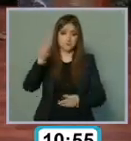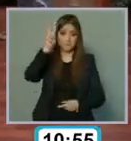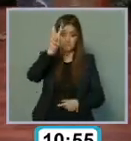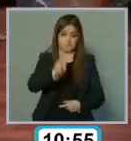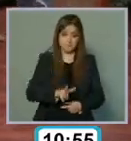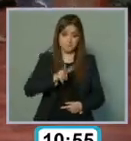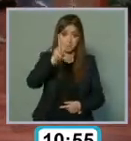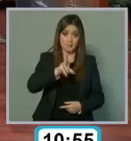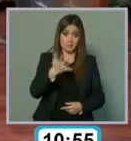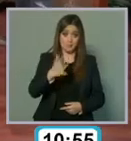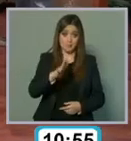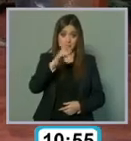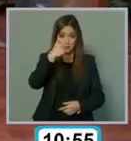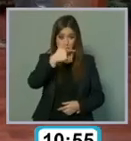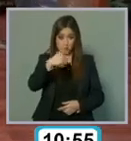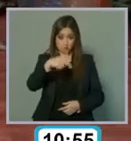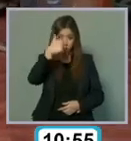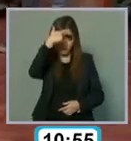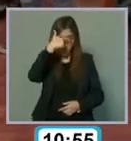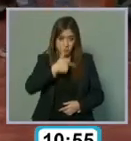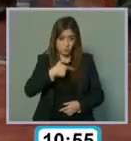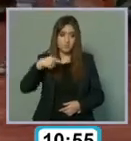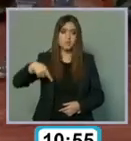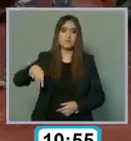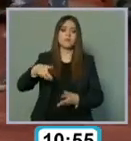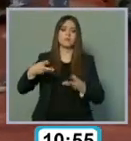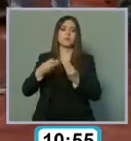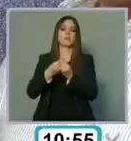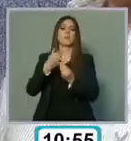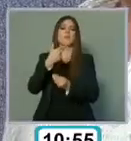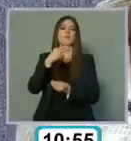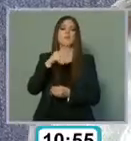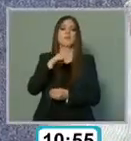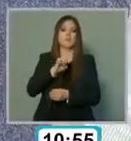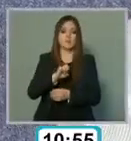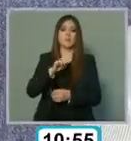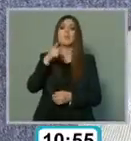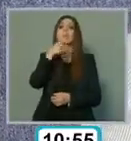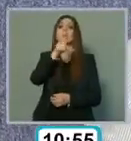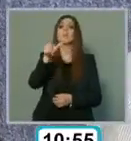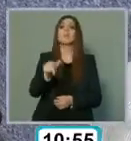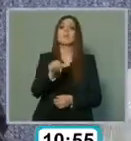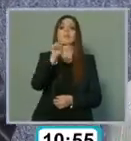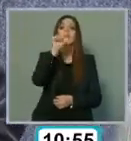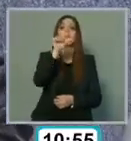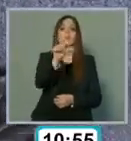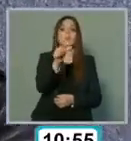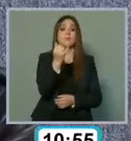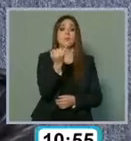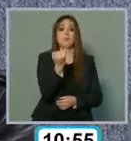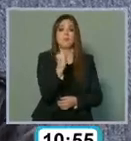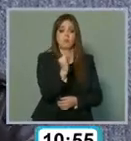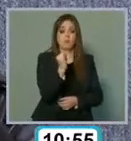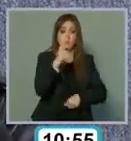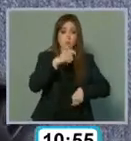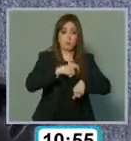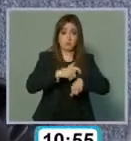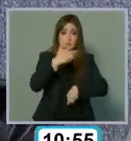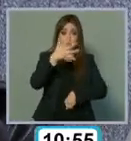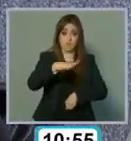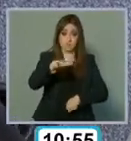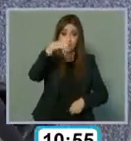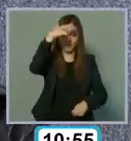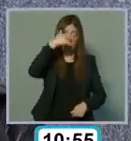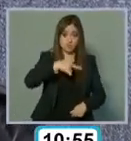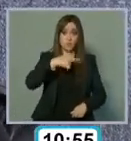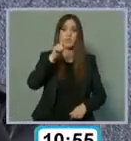punto de la medianoche en Éxito Concert Hall, que es nuestra casa. Ajá. Y el día 16 de junio, en punto de las 10 de la noche,